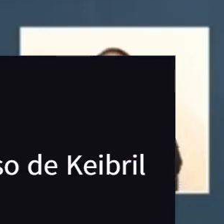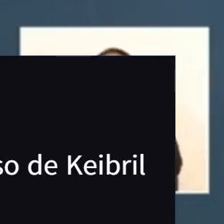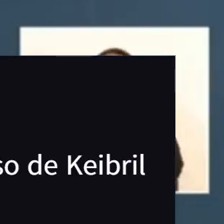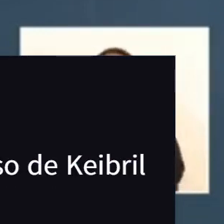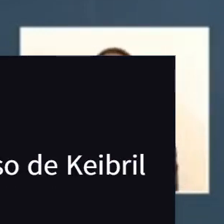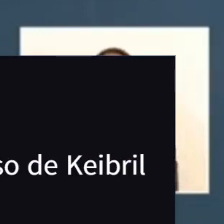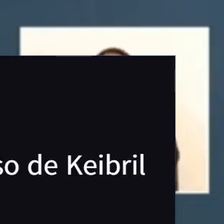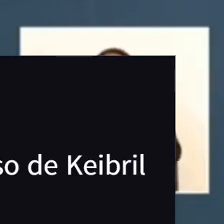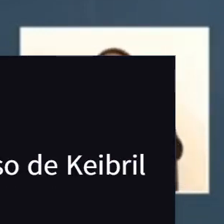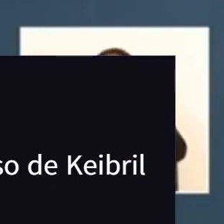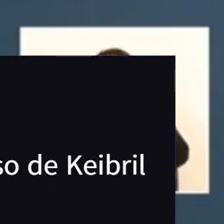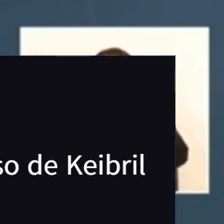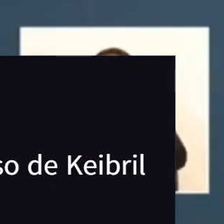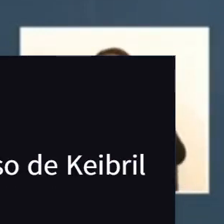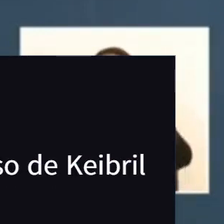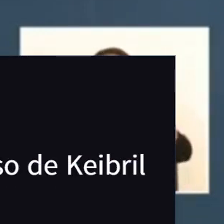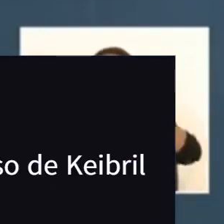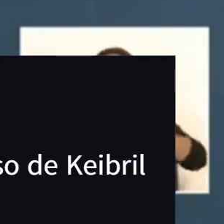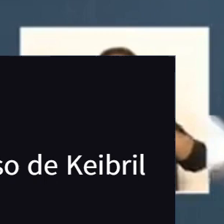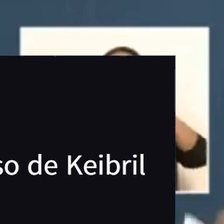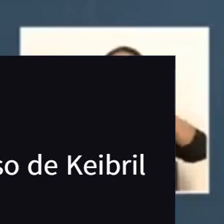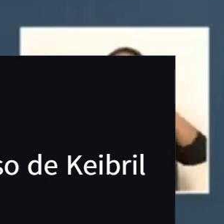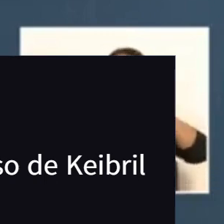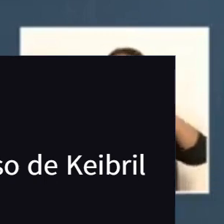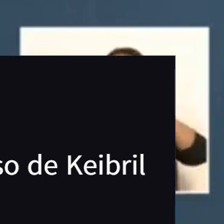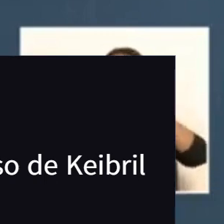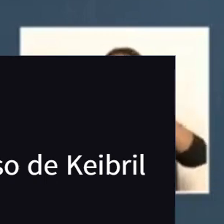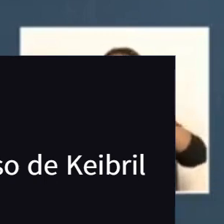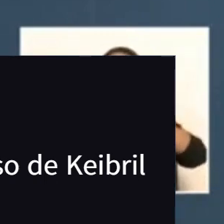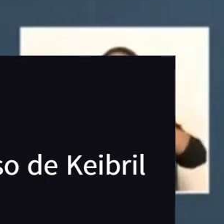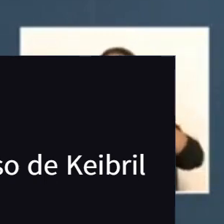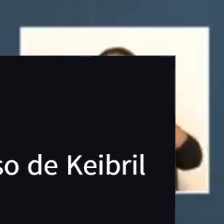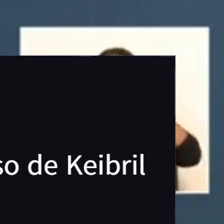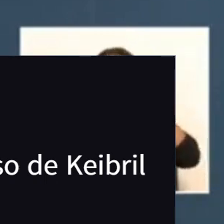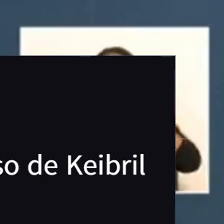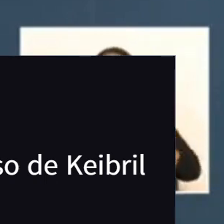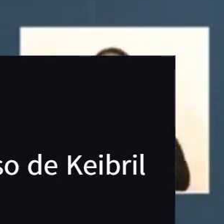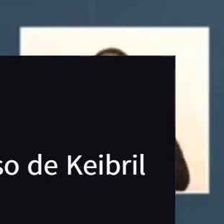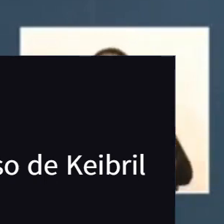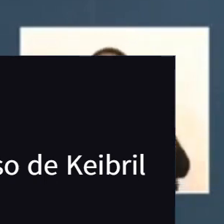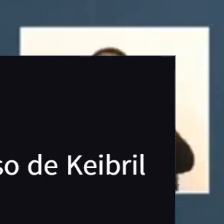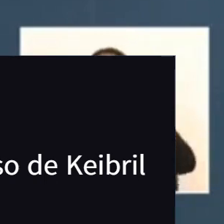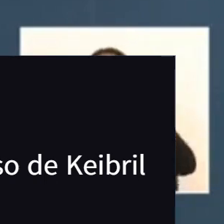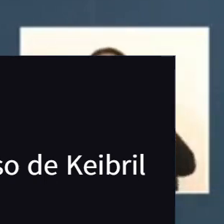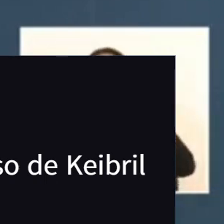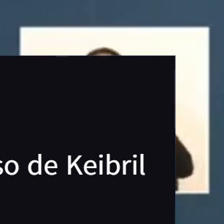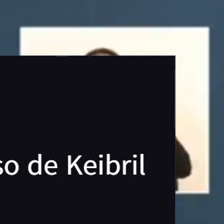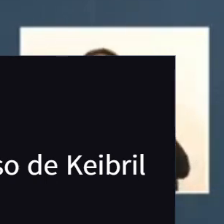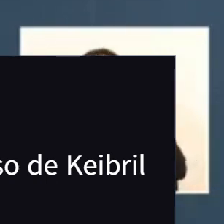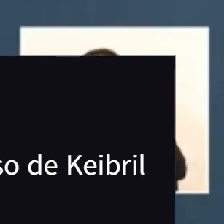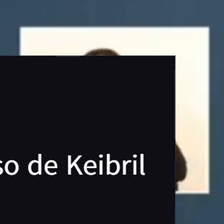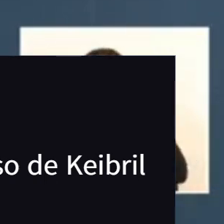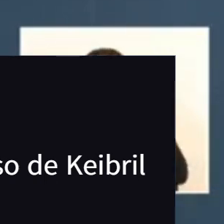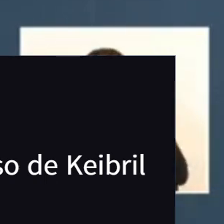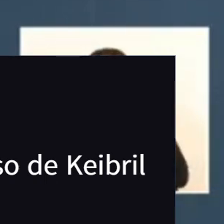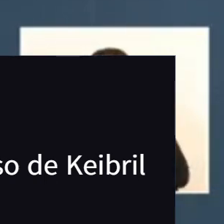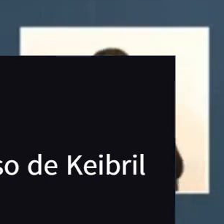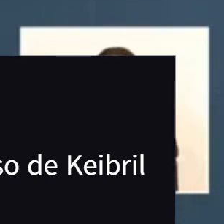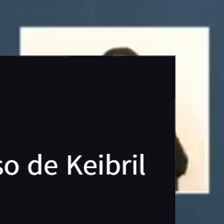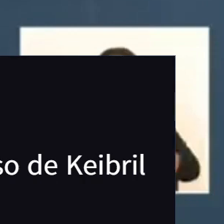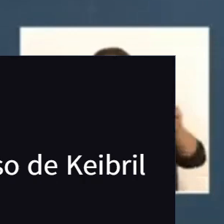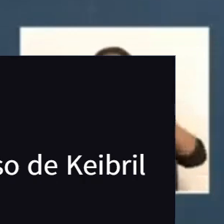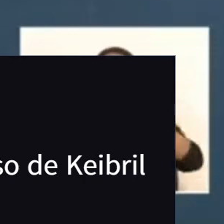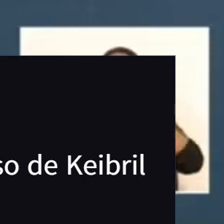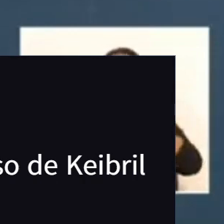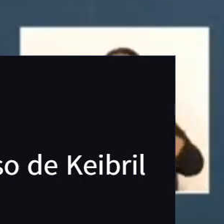de los expedientes de las personas menores de edad que son dos de la oficina local de paraíso a la oficina local de turrialba